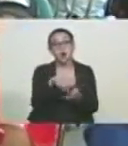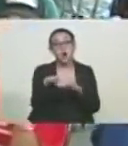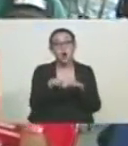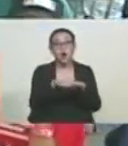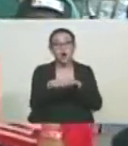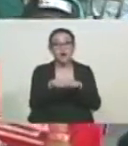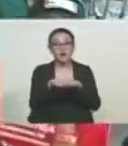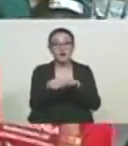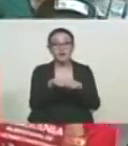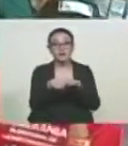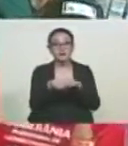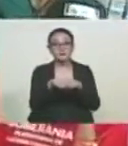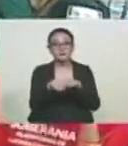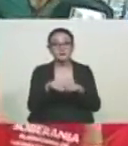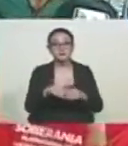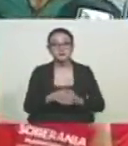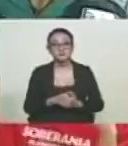cojedeña,